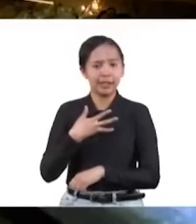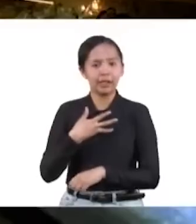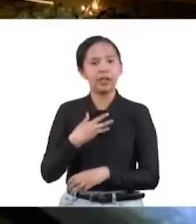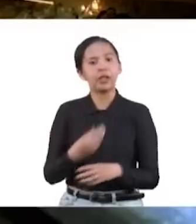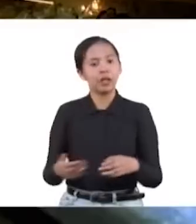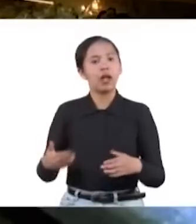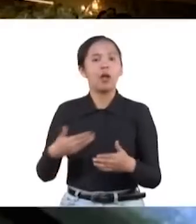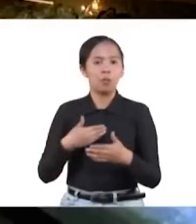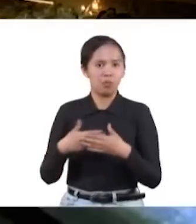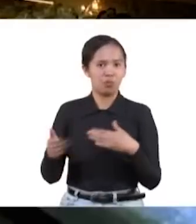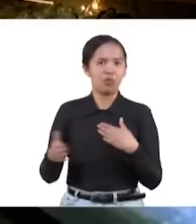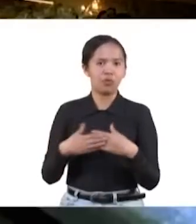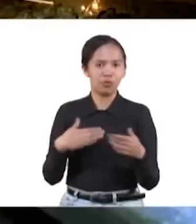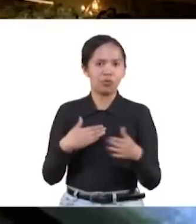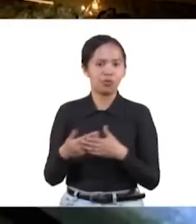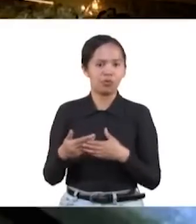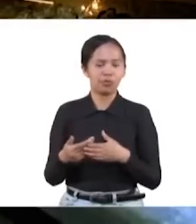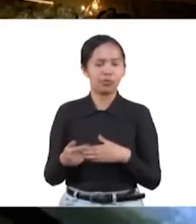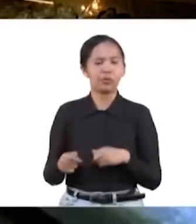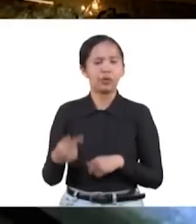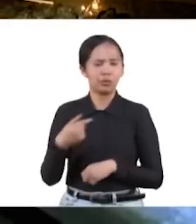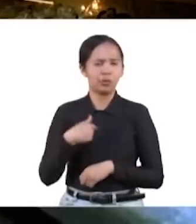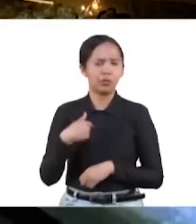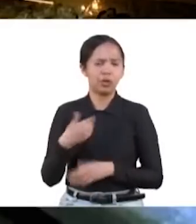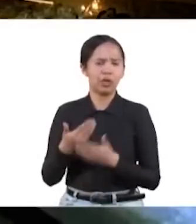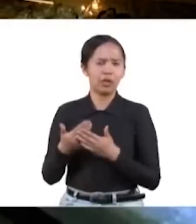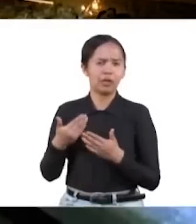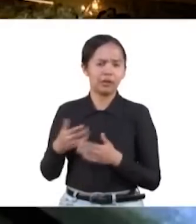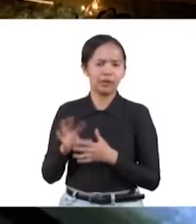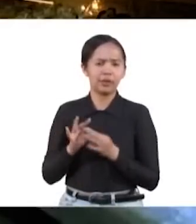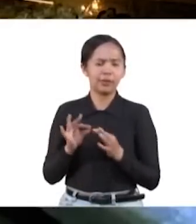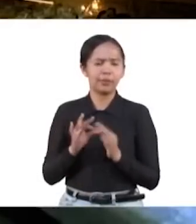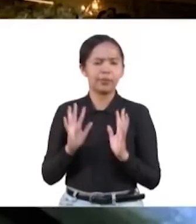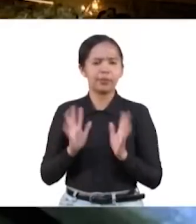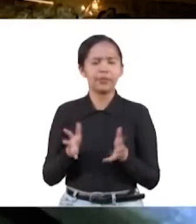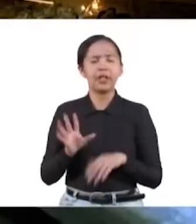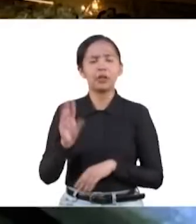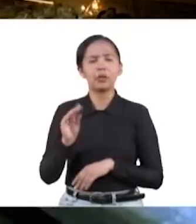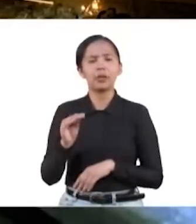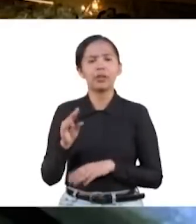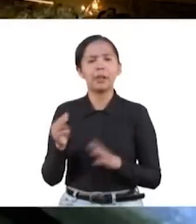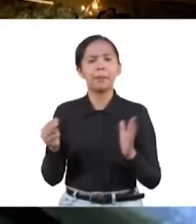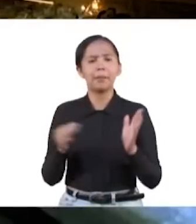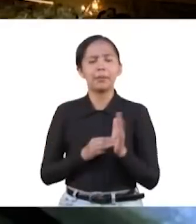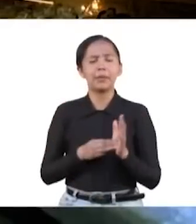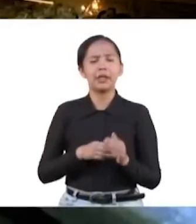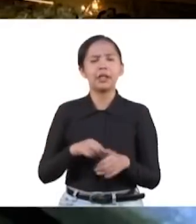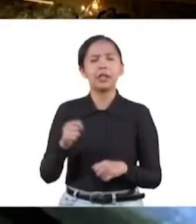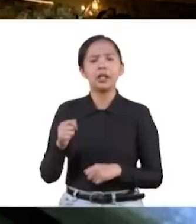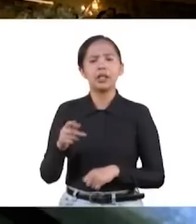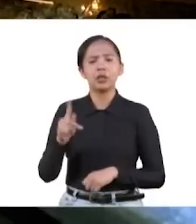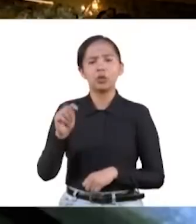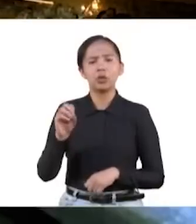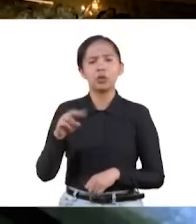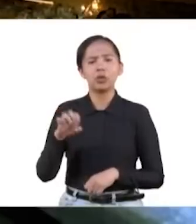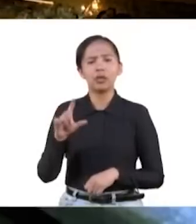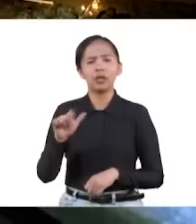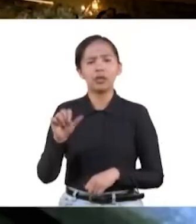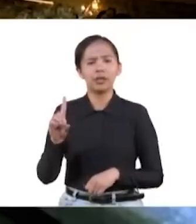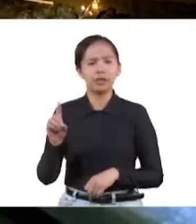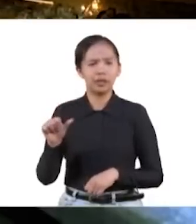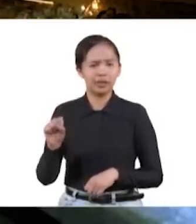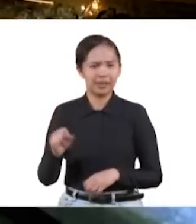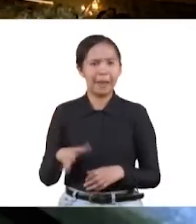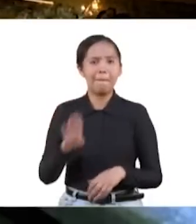Esto incluyó, como mencioné anteriormente, el retiro y sustitución de 90.000 toneladas de balasto por uno de mejores